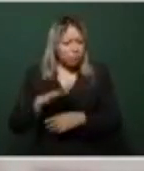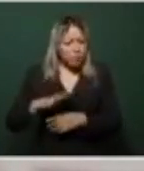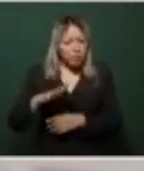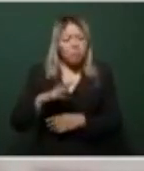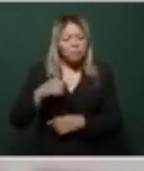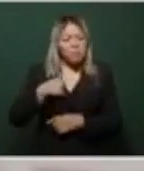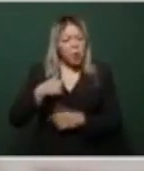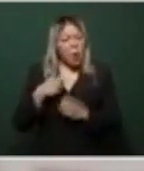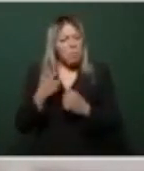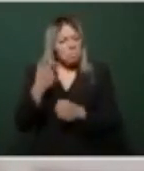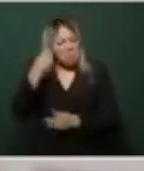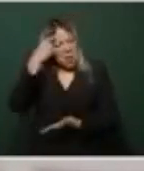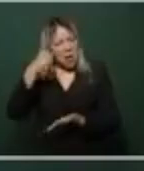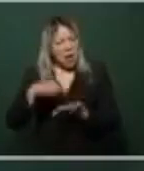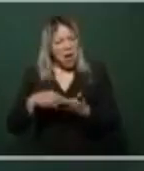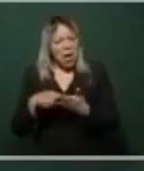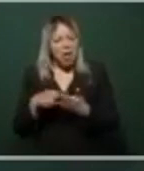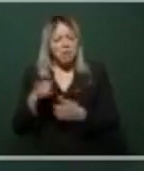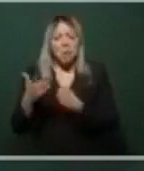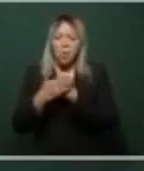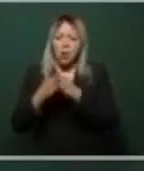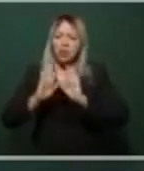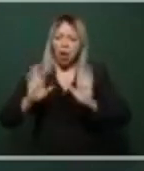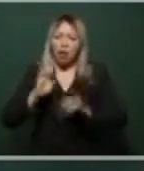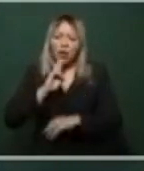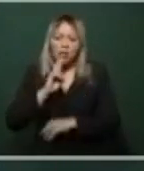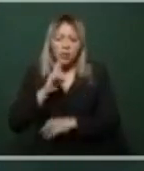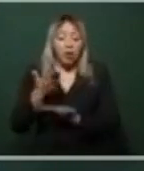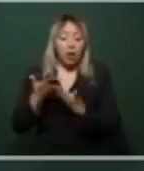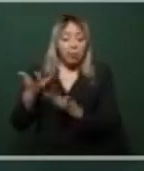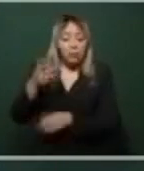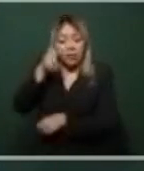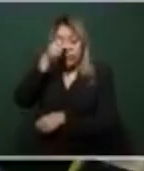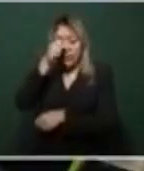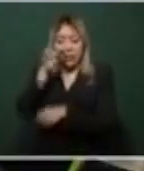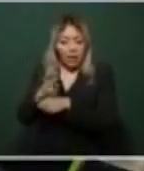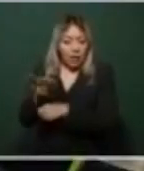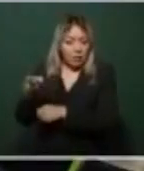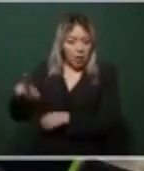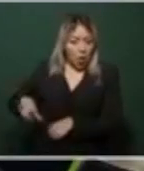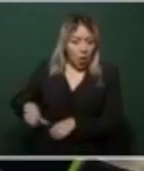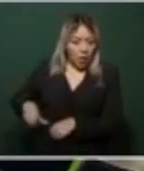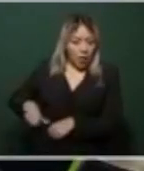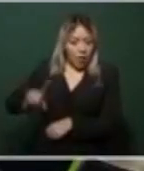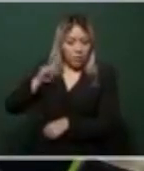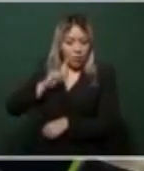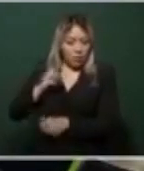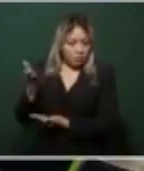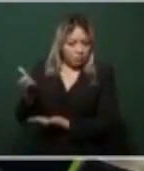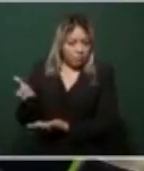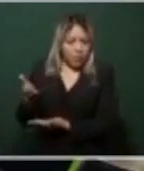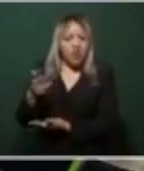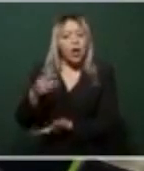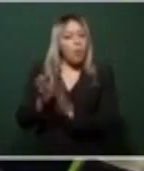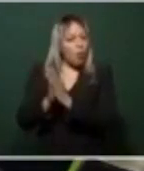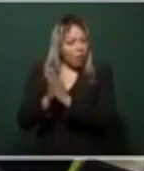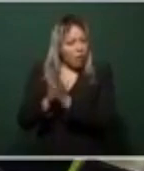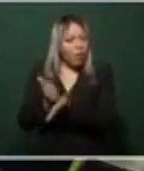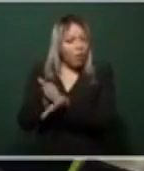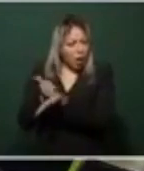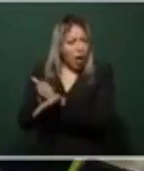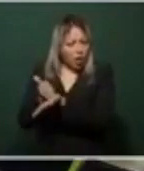pronto se va a resolver. Aquí está la secretaria de Gobernación. Le voy a pedir que nos ayude para